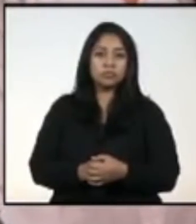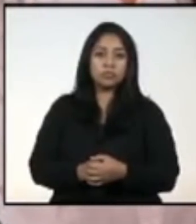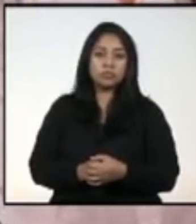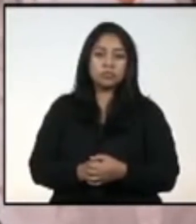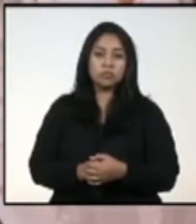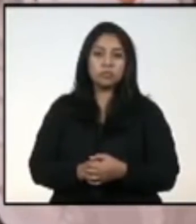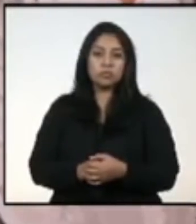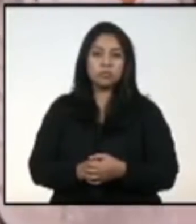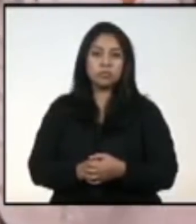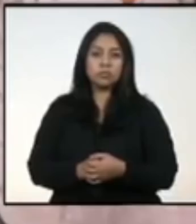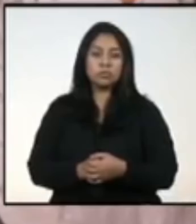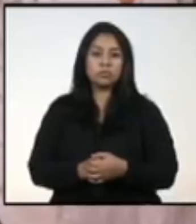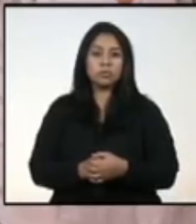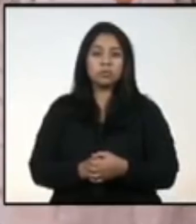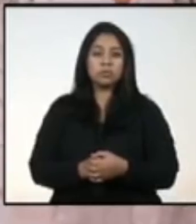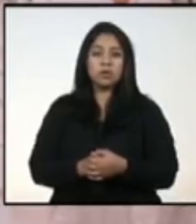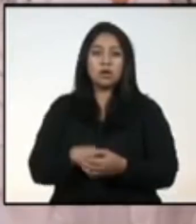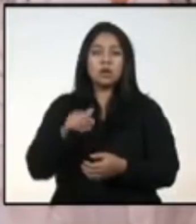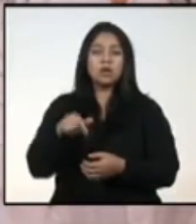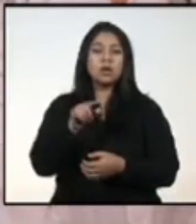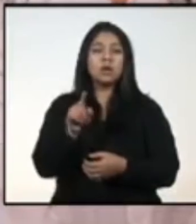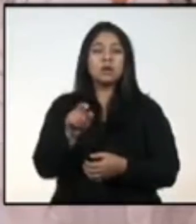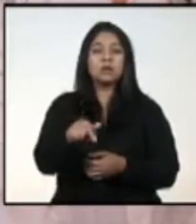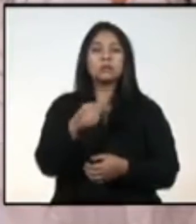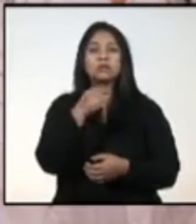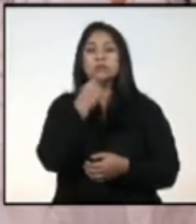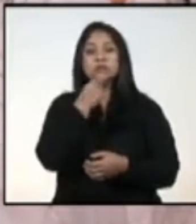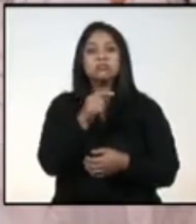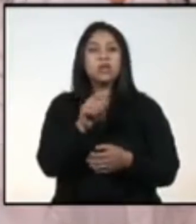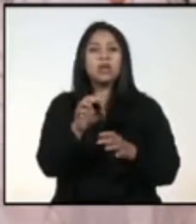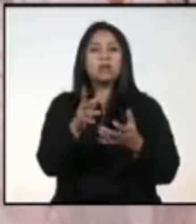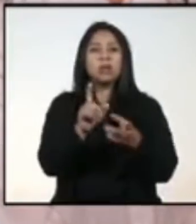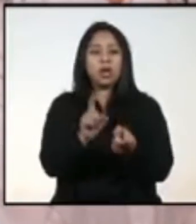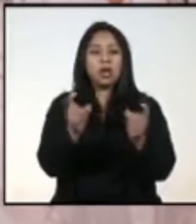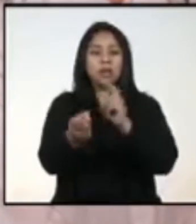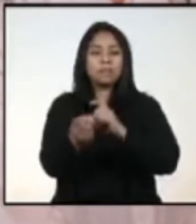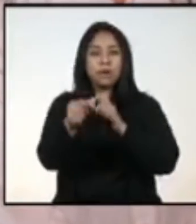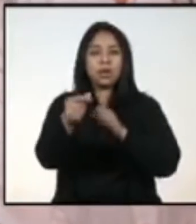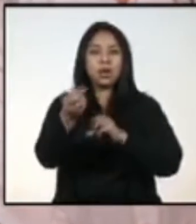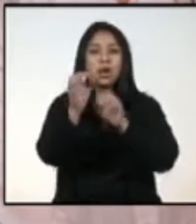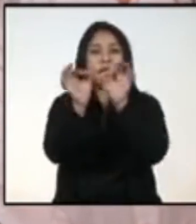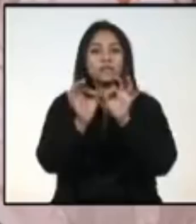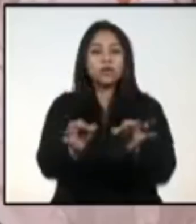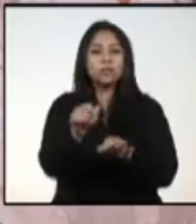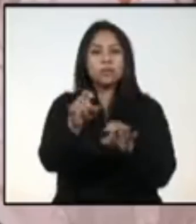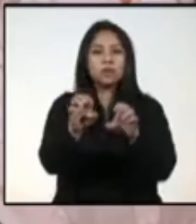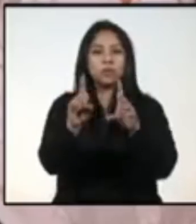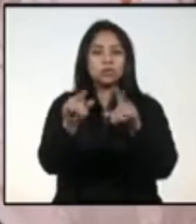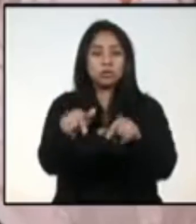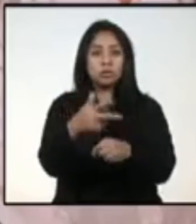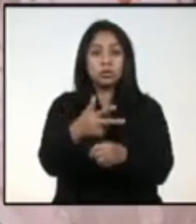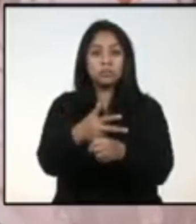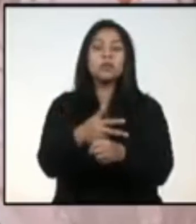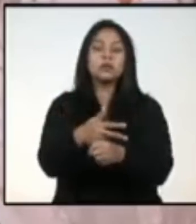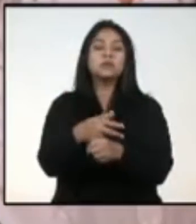entrega de los títulos. Bueno, y nosotros dijimos que íbamos a modificar la forma de la educación en Guatemala. Y lo